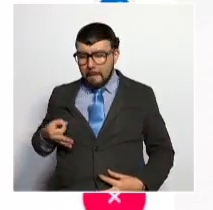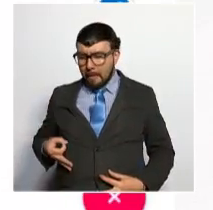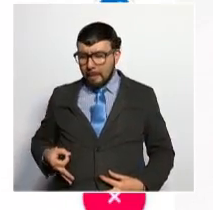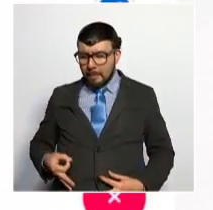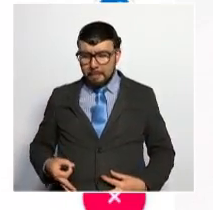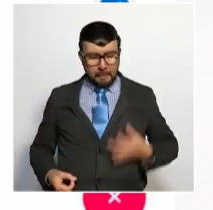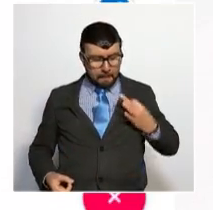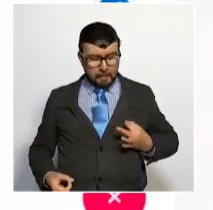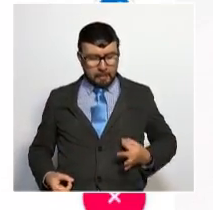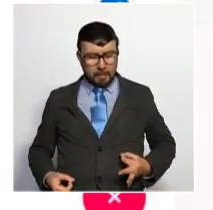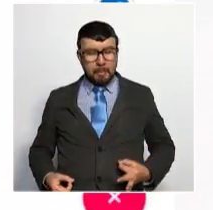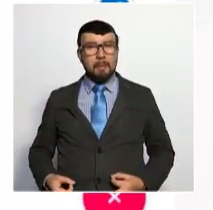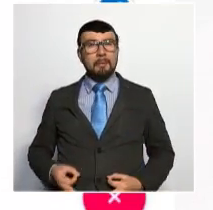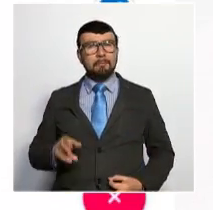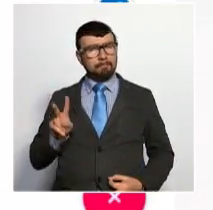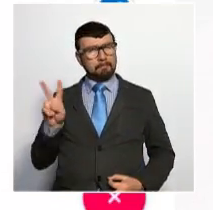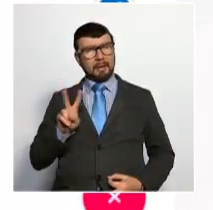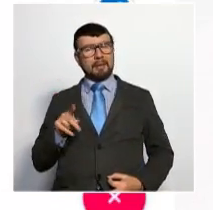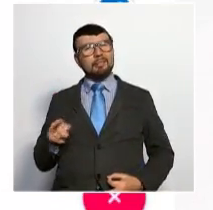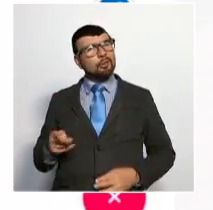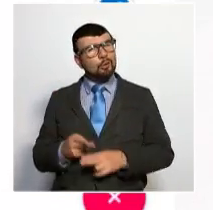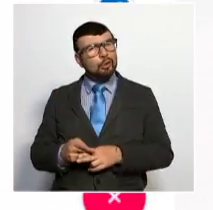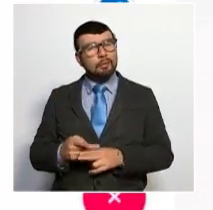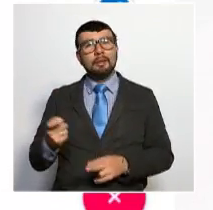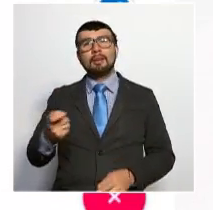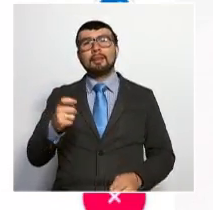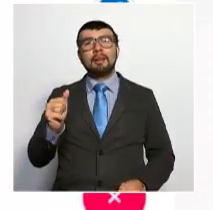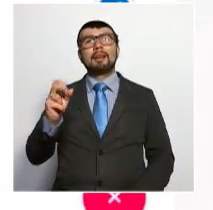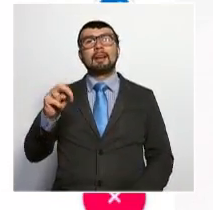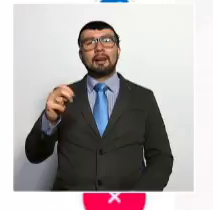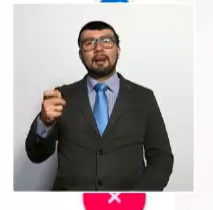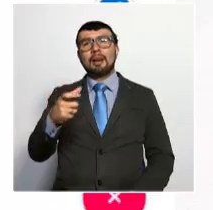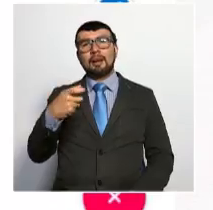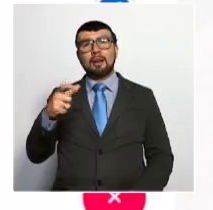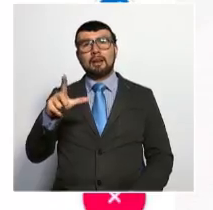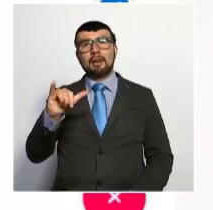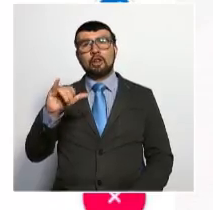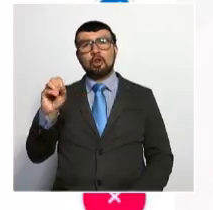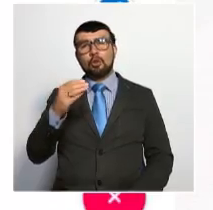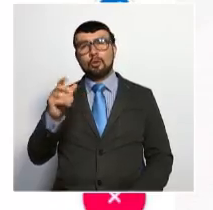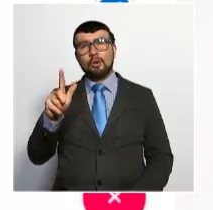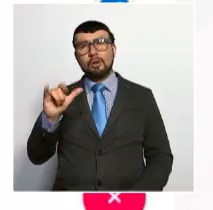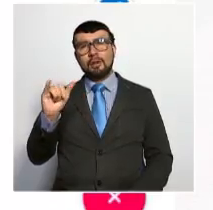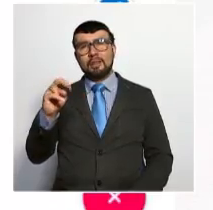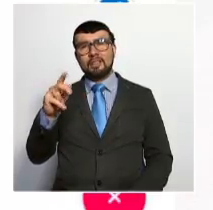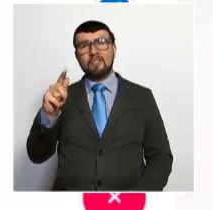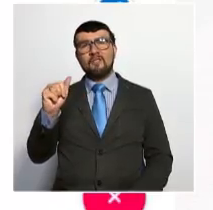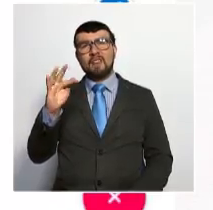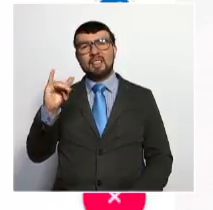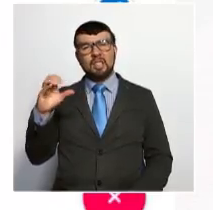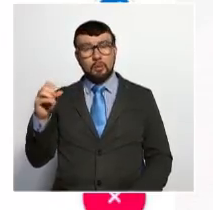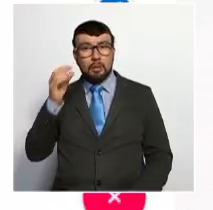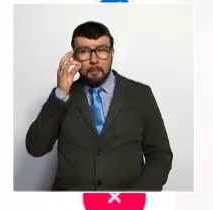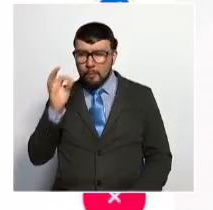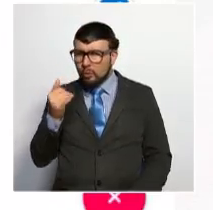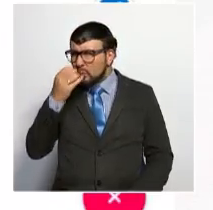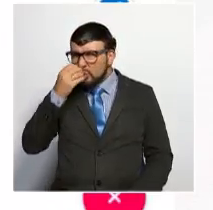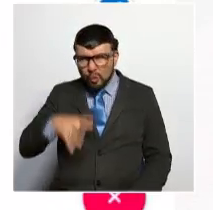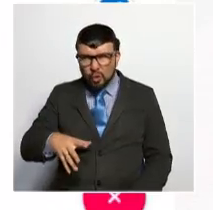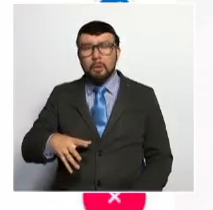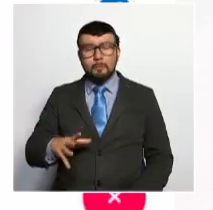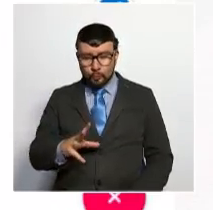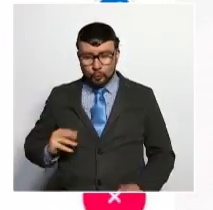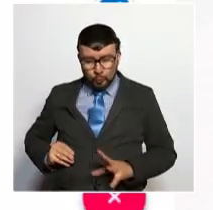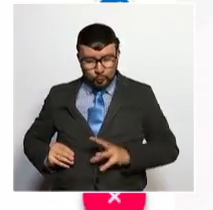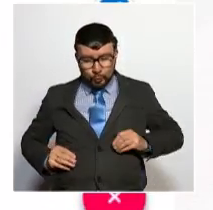los ganglios linfáticos, que ellos van a recoger también todos los desechos que vienen de todo nuestro tracto genital. Ya cuando